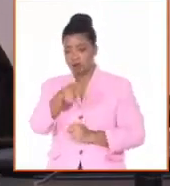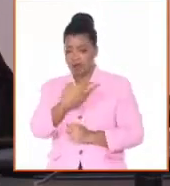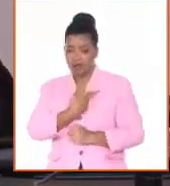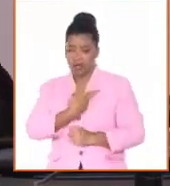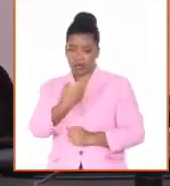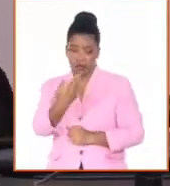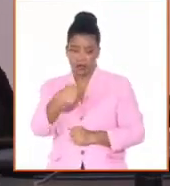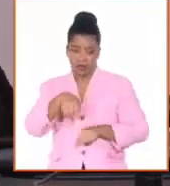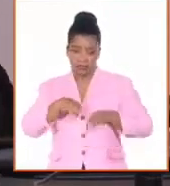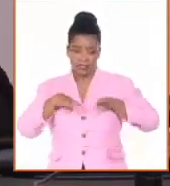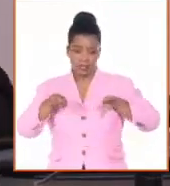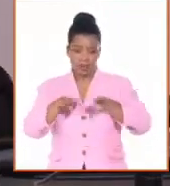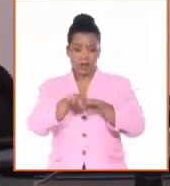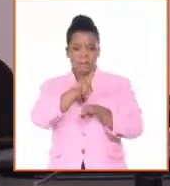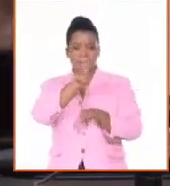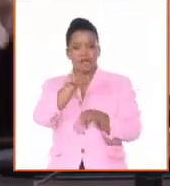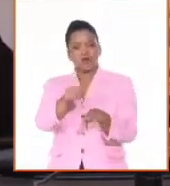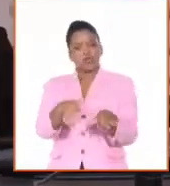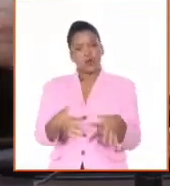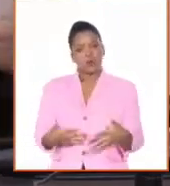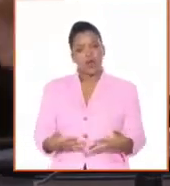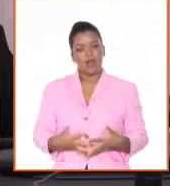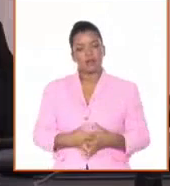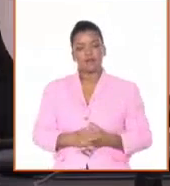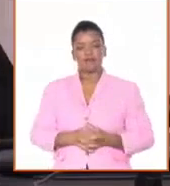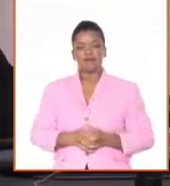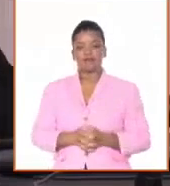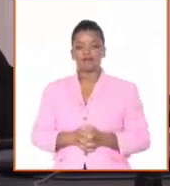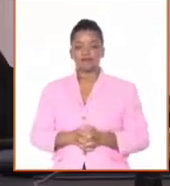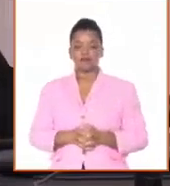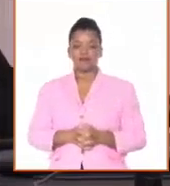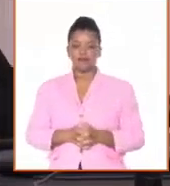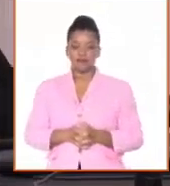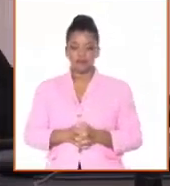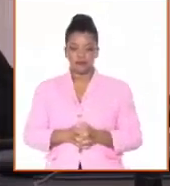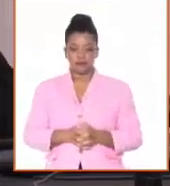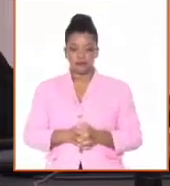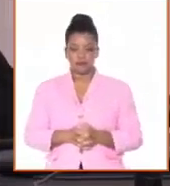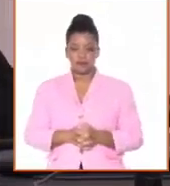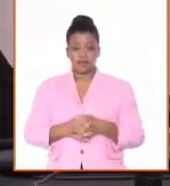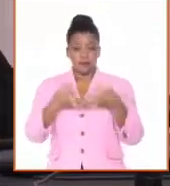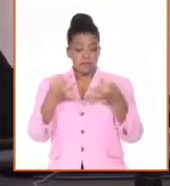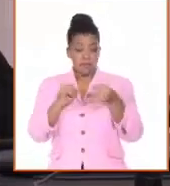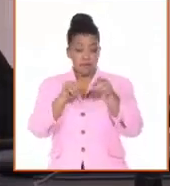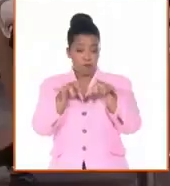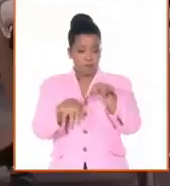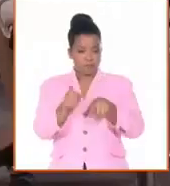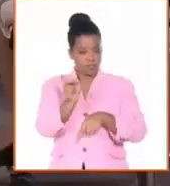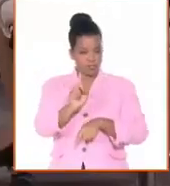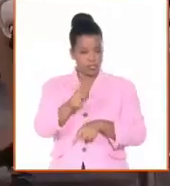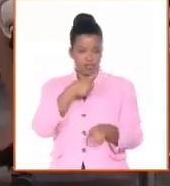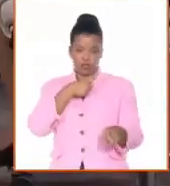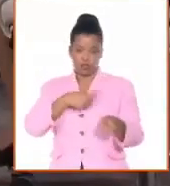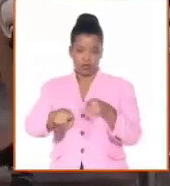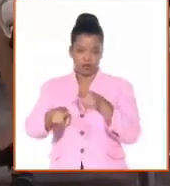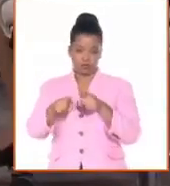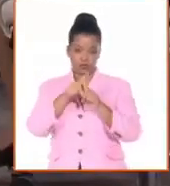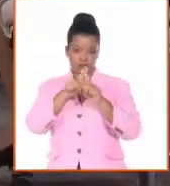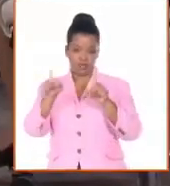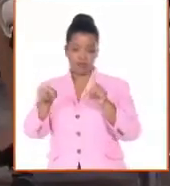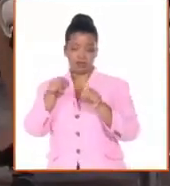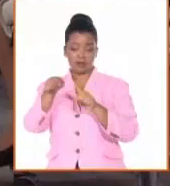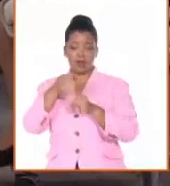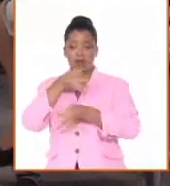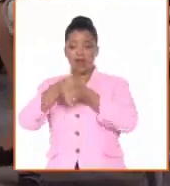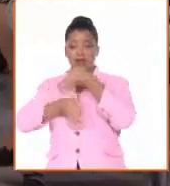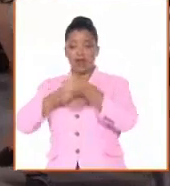y tienen que ver No con el tema de la informatización que de alguna manera también se se vinculan Alicia y son temas de los que usted hablaba